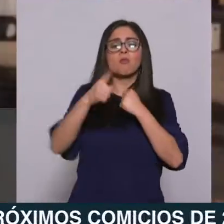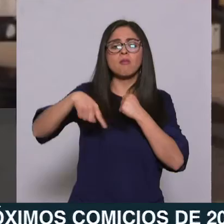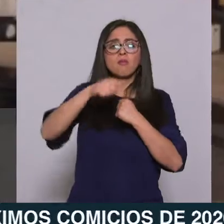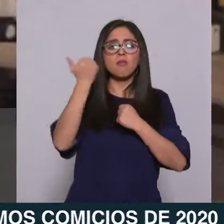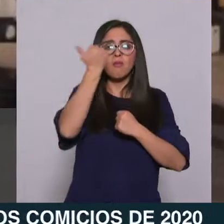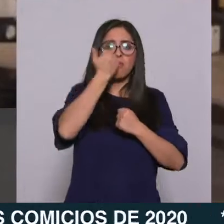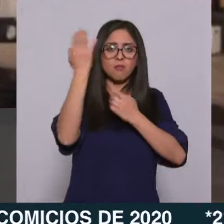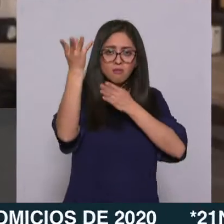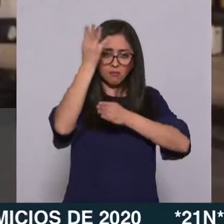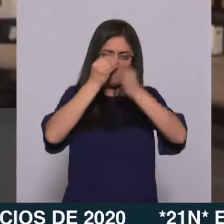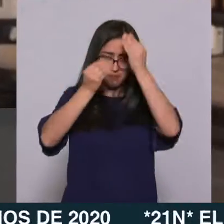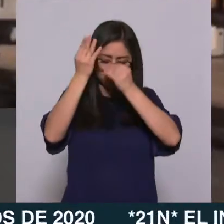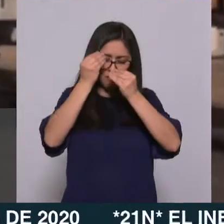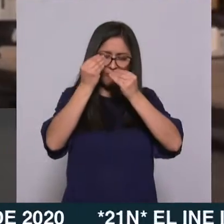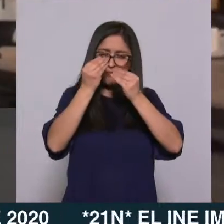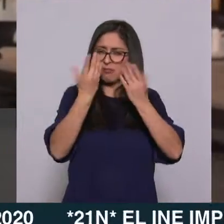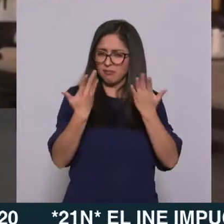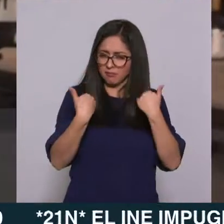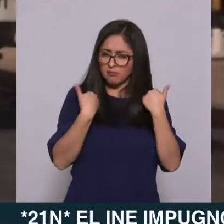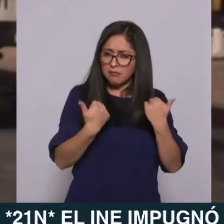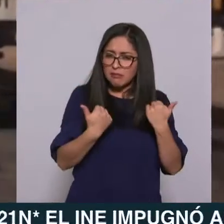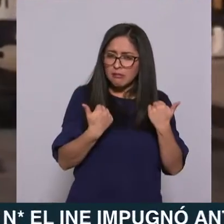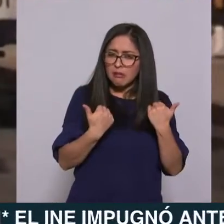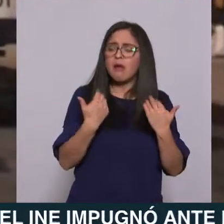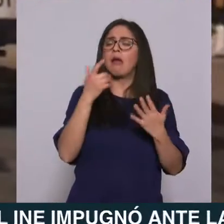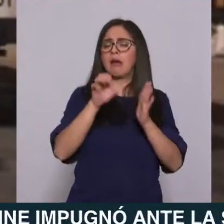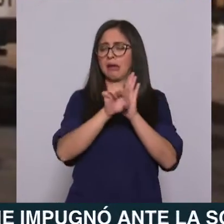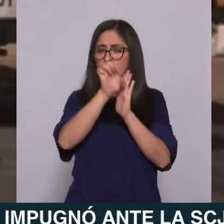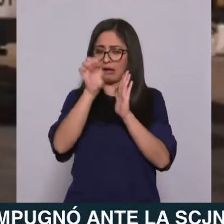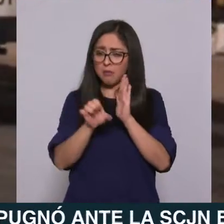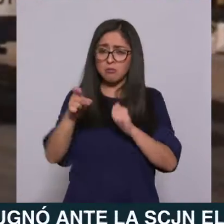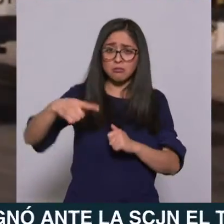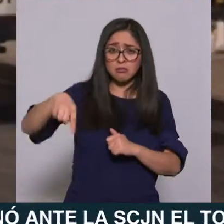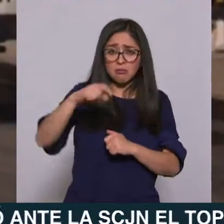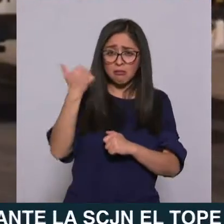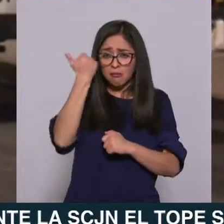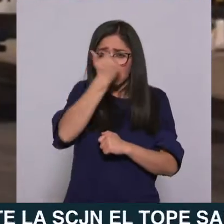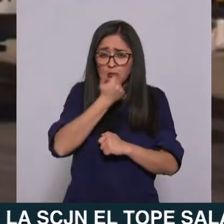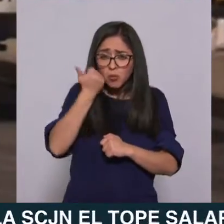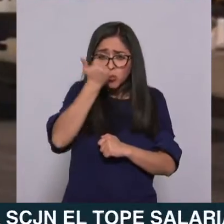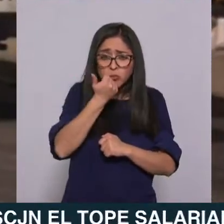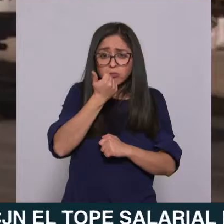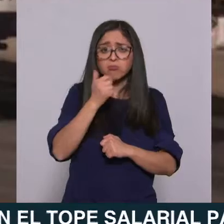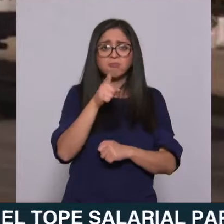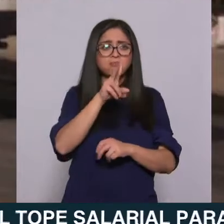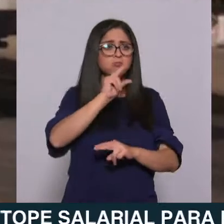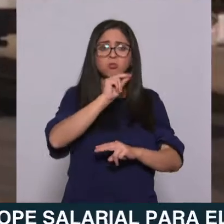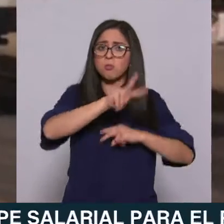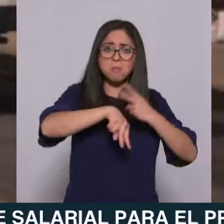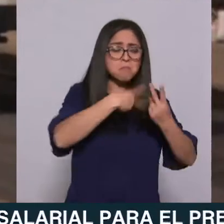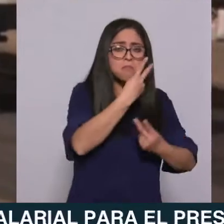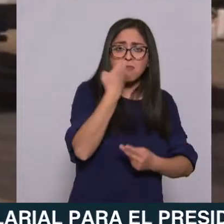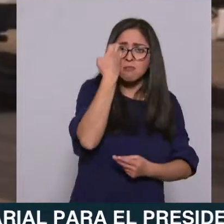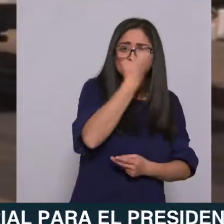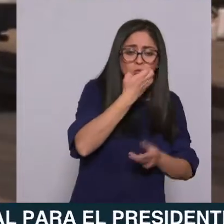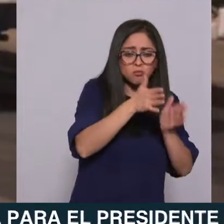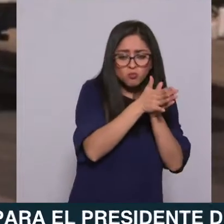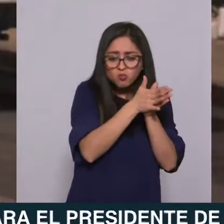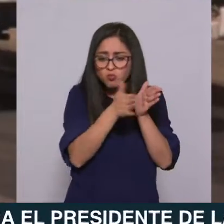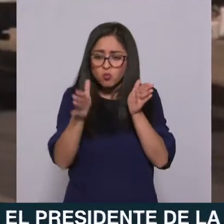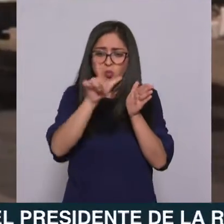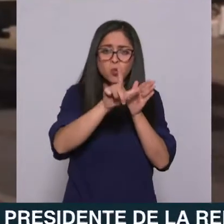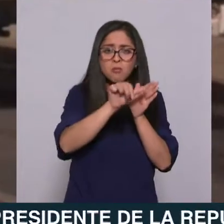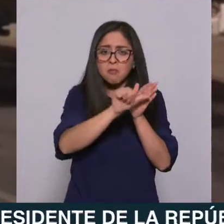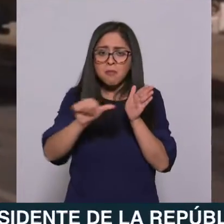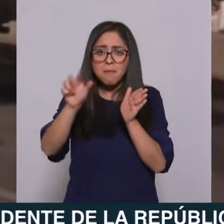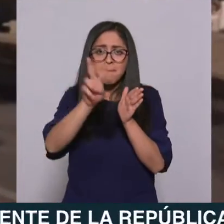El que los estudiantes no puedan acudir a sus clases normalmente, lo que nos está obligando